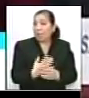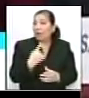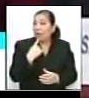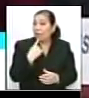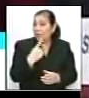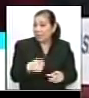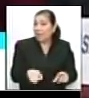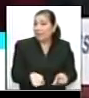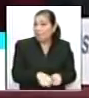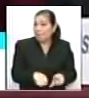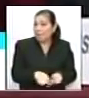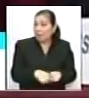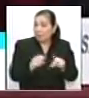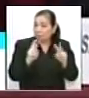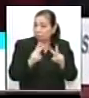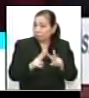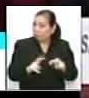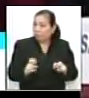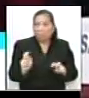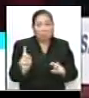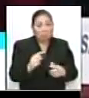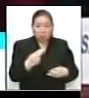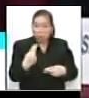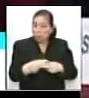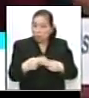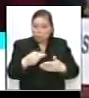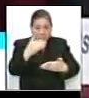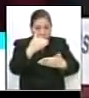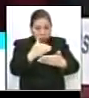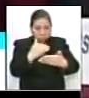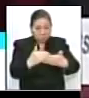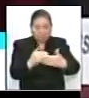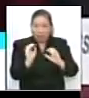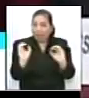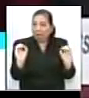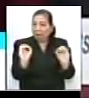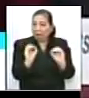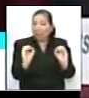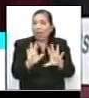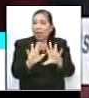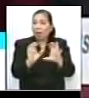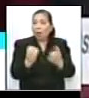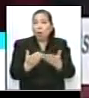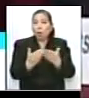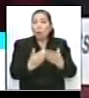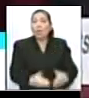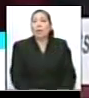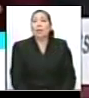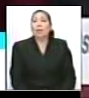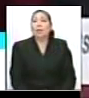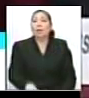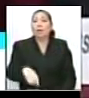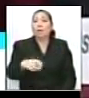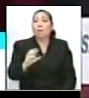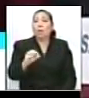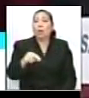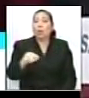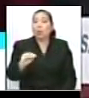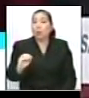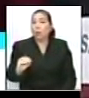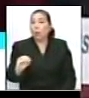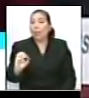sostiene también que el investigado no figura como alumno en las actas de evaluación del colegio PRONOE San